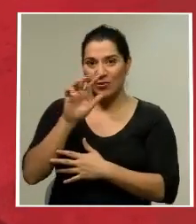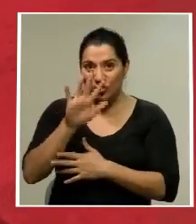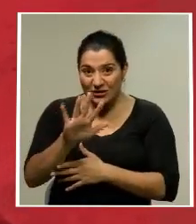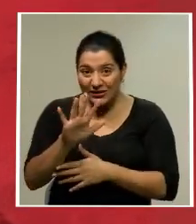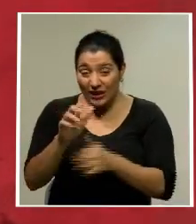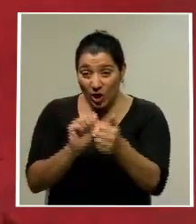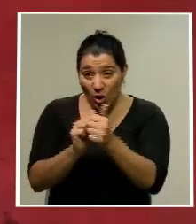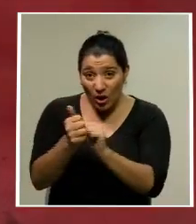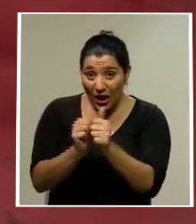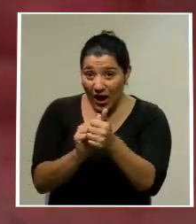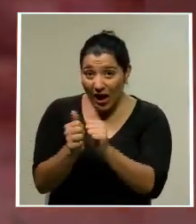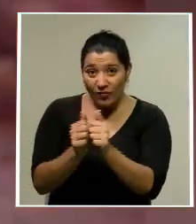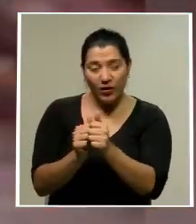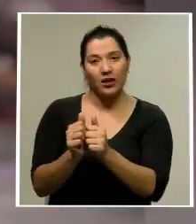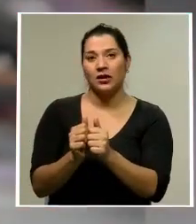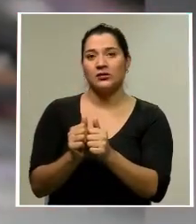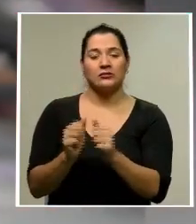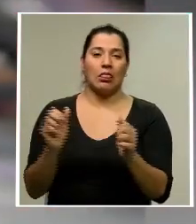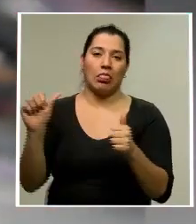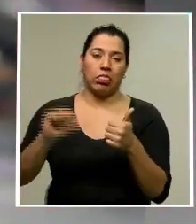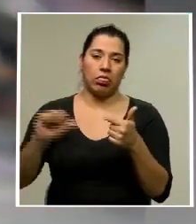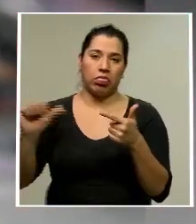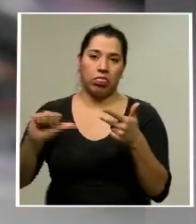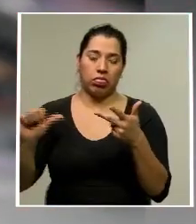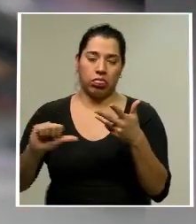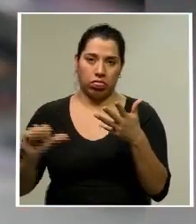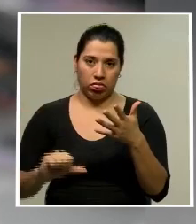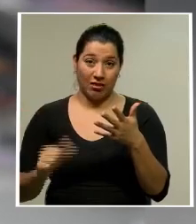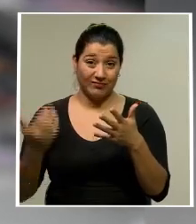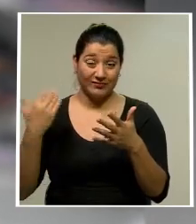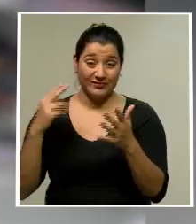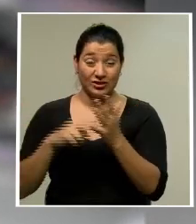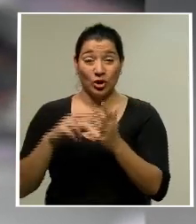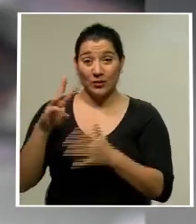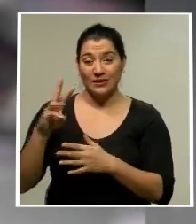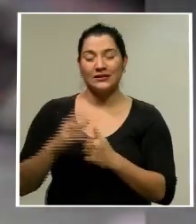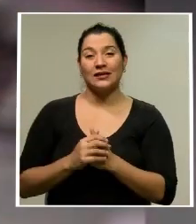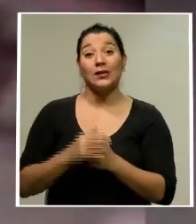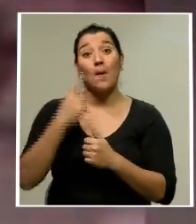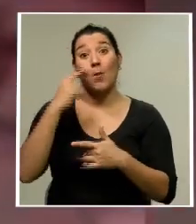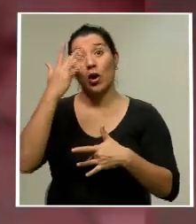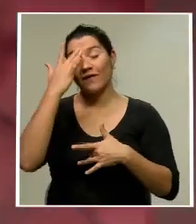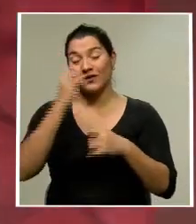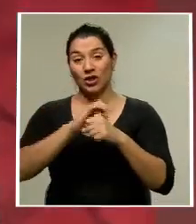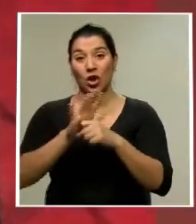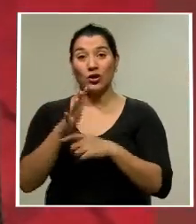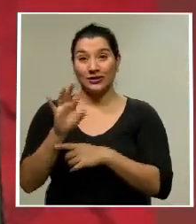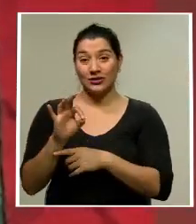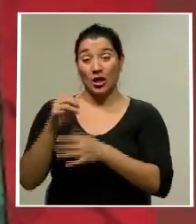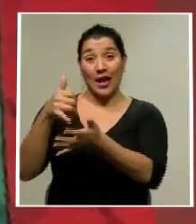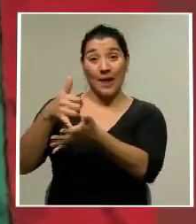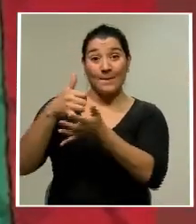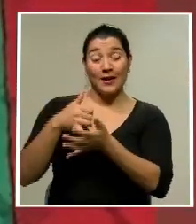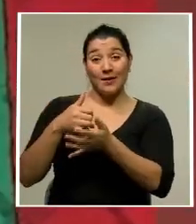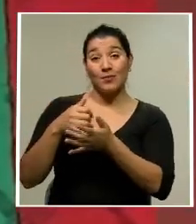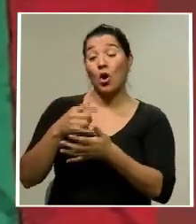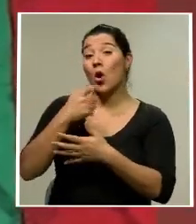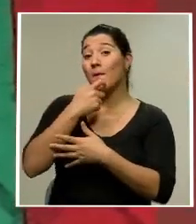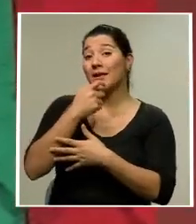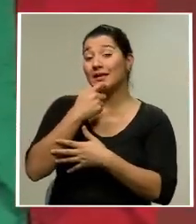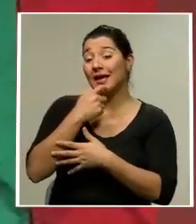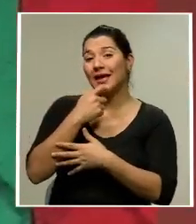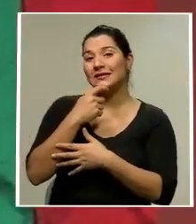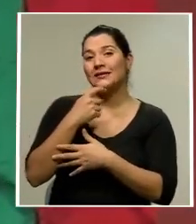Hamilton sin sumar una sola victoria. Pese al repunte de la epidemia de la COVID-19, el Gran Premio de Gran Bretaña se disputará